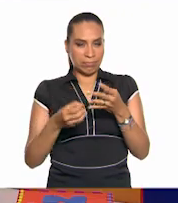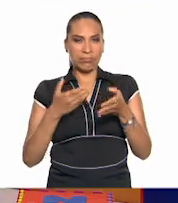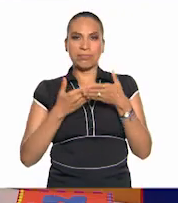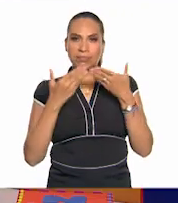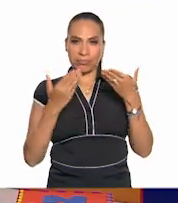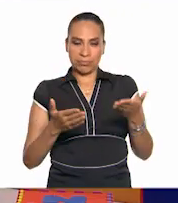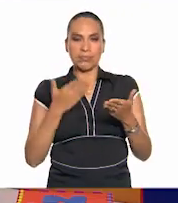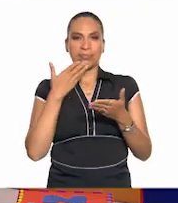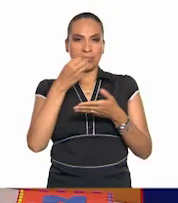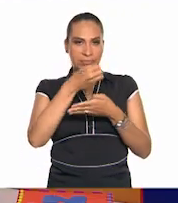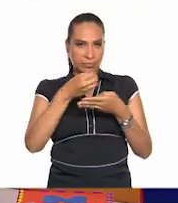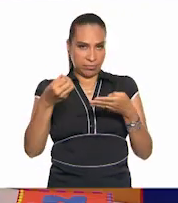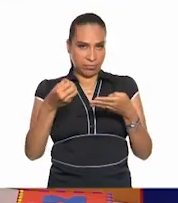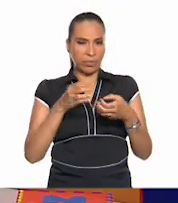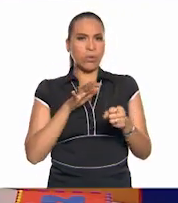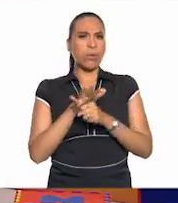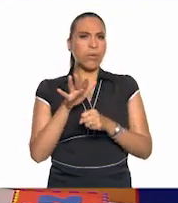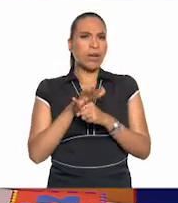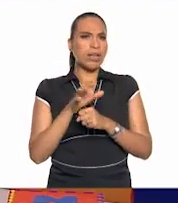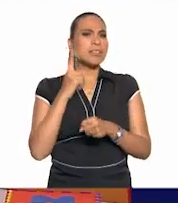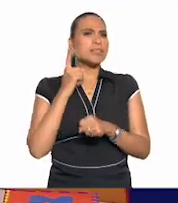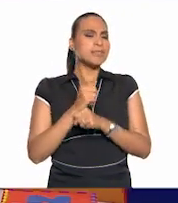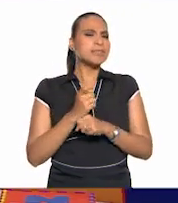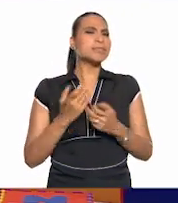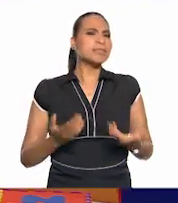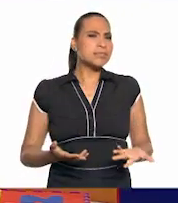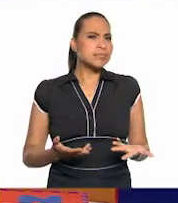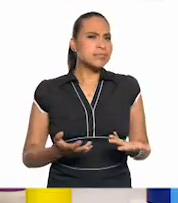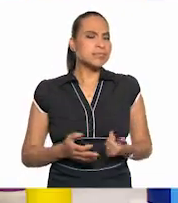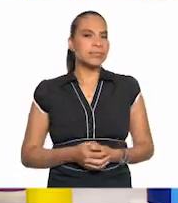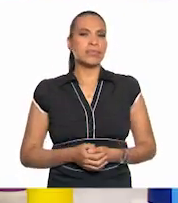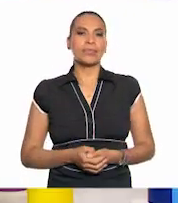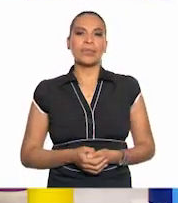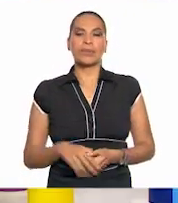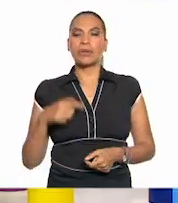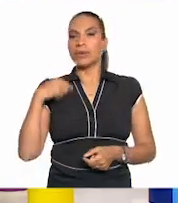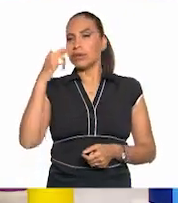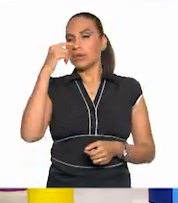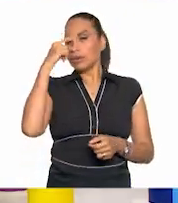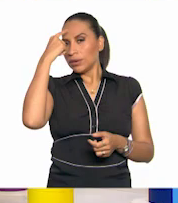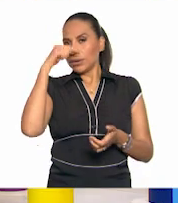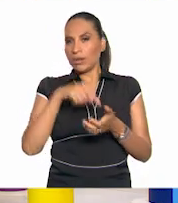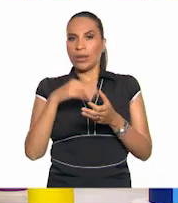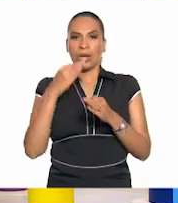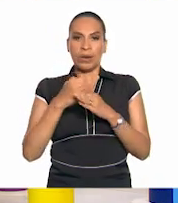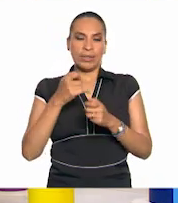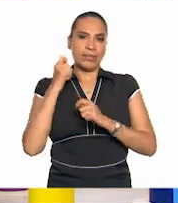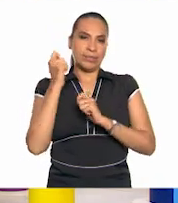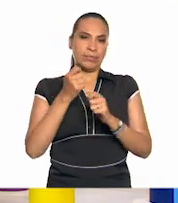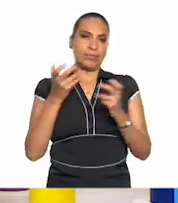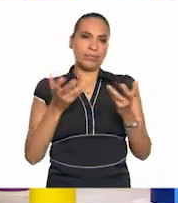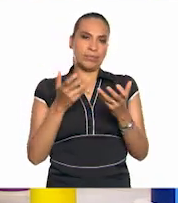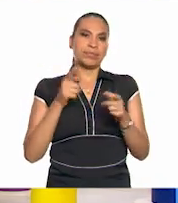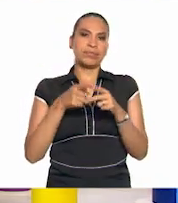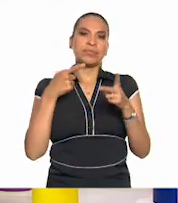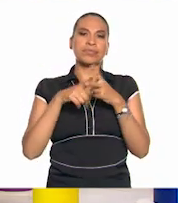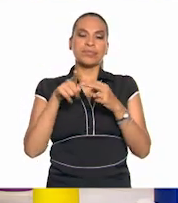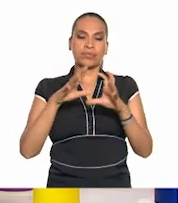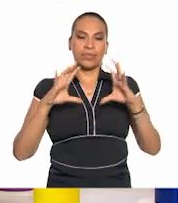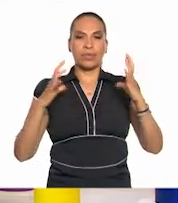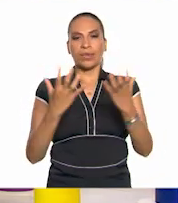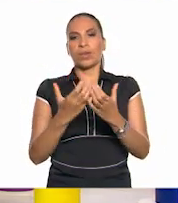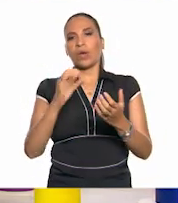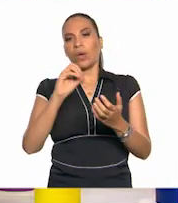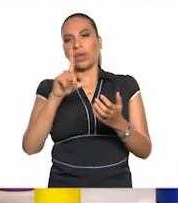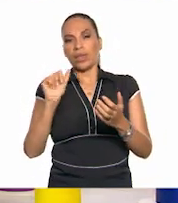ahora vamos a ordenarlas. Perfecto. ¿Cuál crees que vaya primero? Yo creo que actualmente las piñatas se elaboran a partir de una olla de